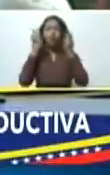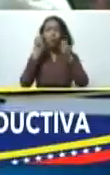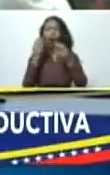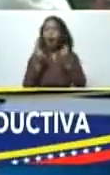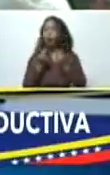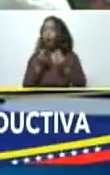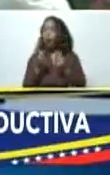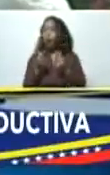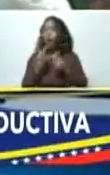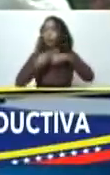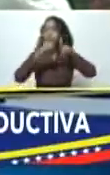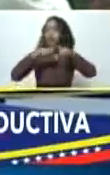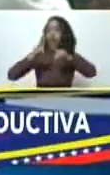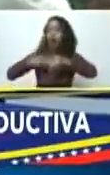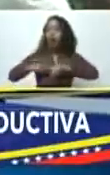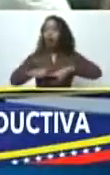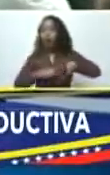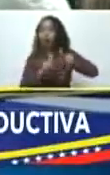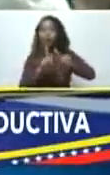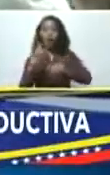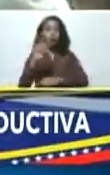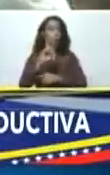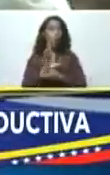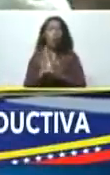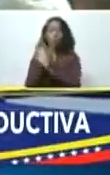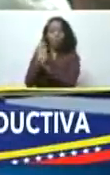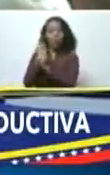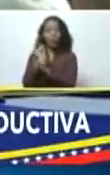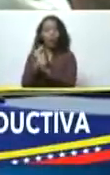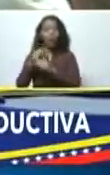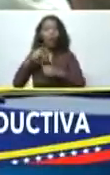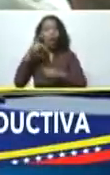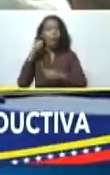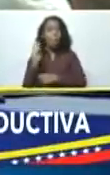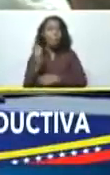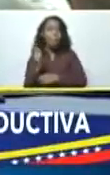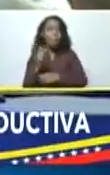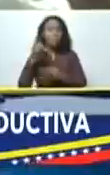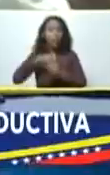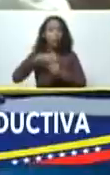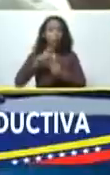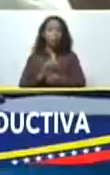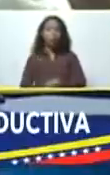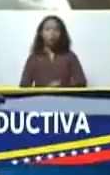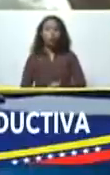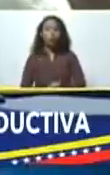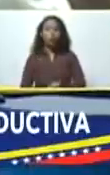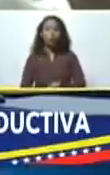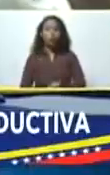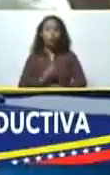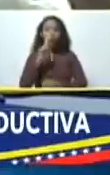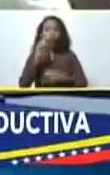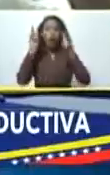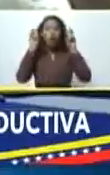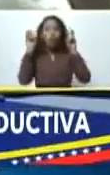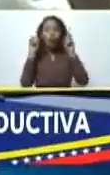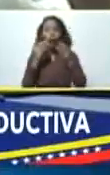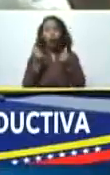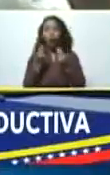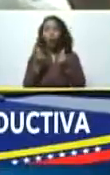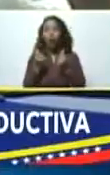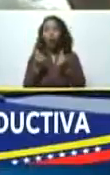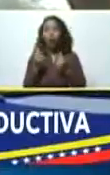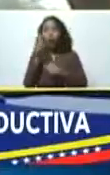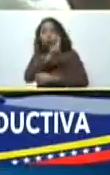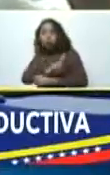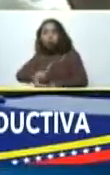economía diversificada, no dependiente de la renta petrolera. Una nueva economía con un